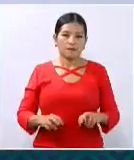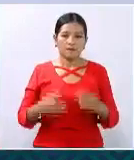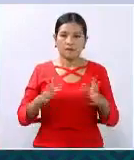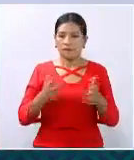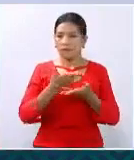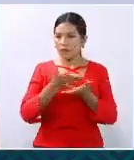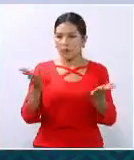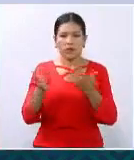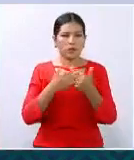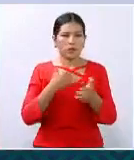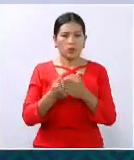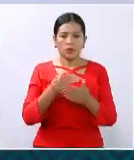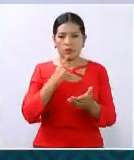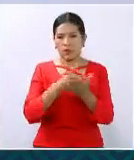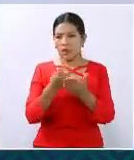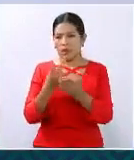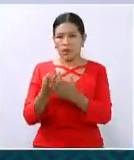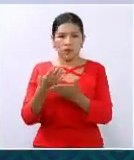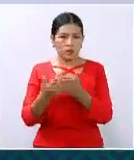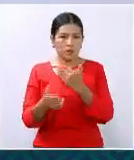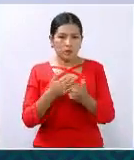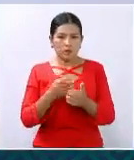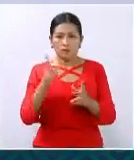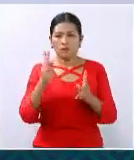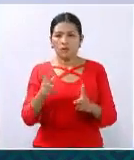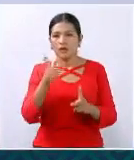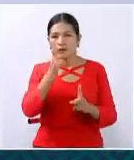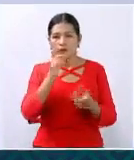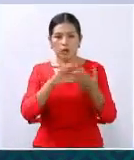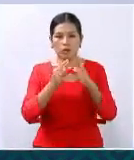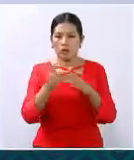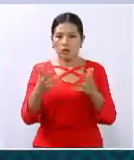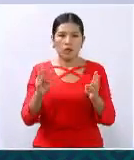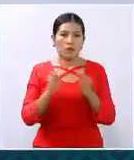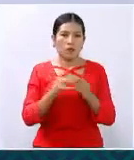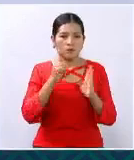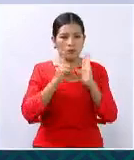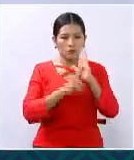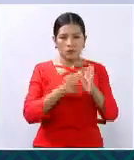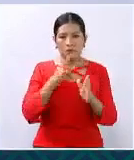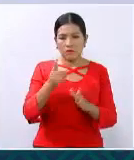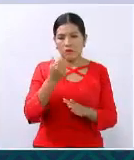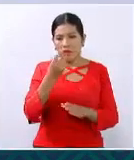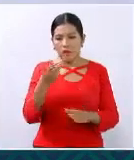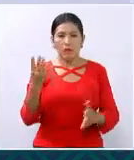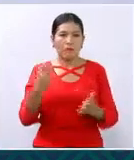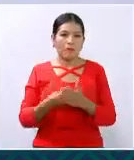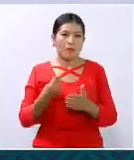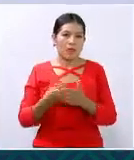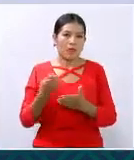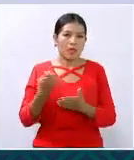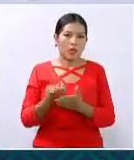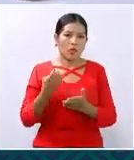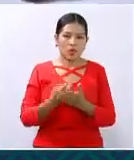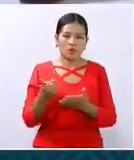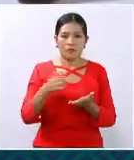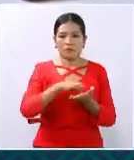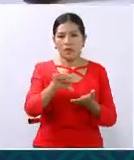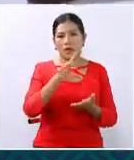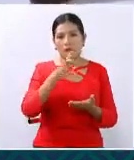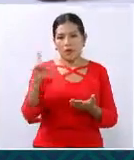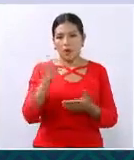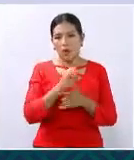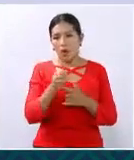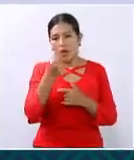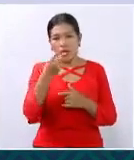Caiga quien caiga, de donde sea, un comunario que se está prestando por ciertos montos económicos que está pagando la derecha o ciertas